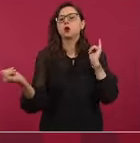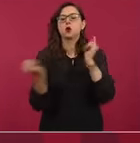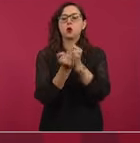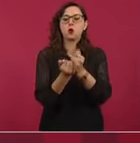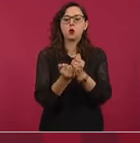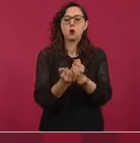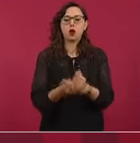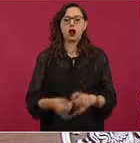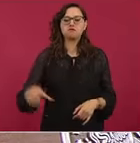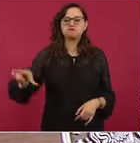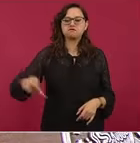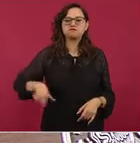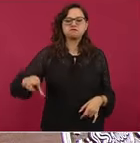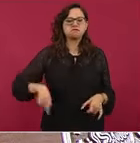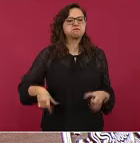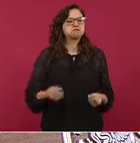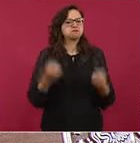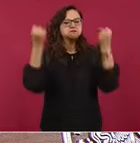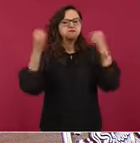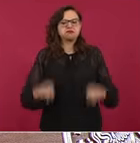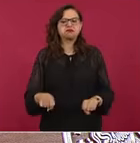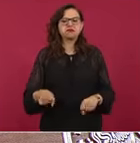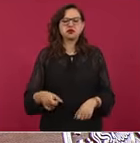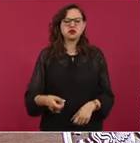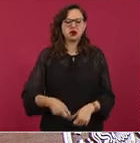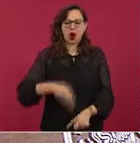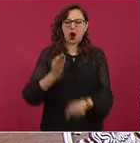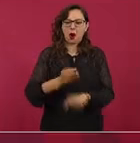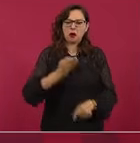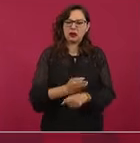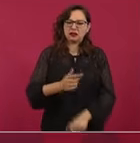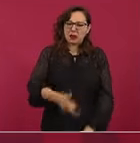estado represor, mátalos en caliente,